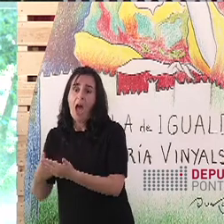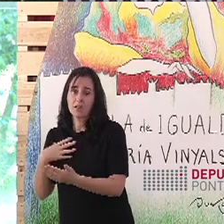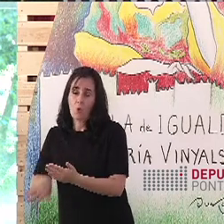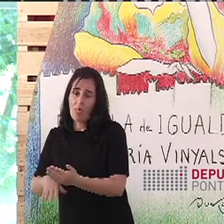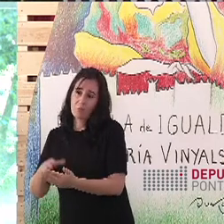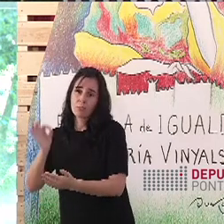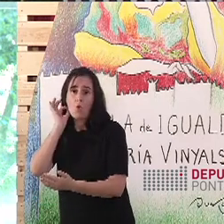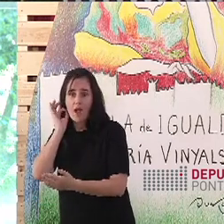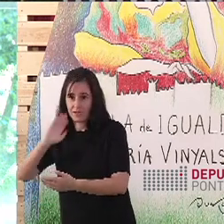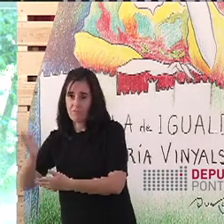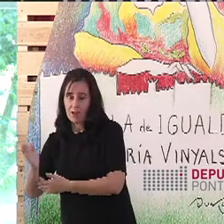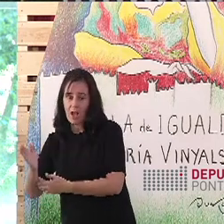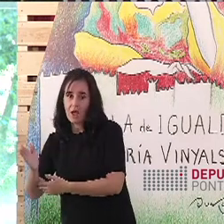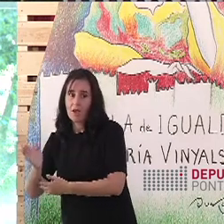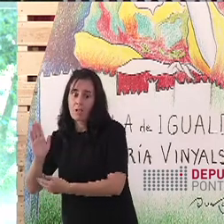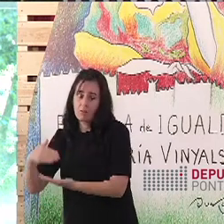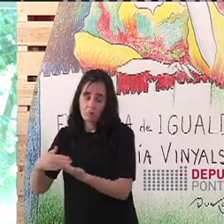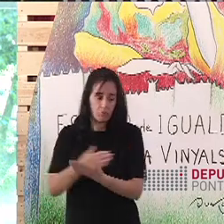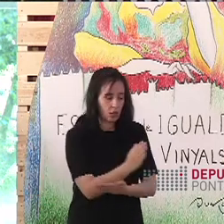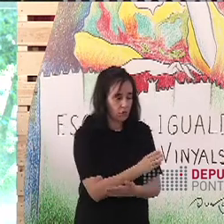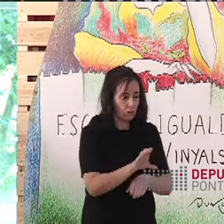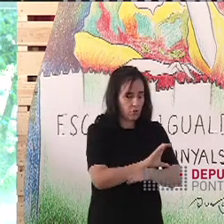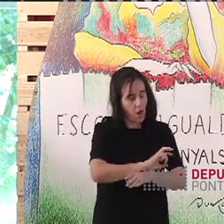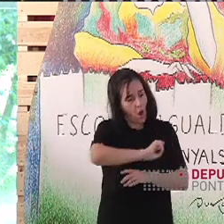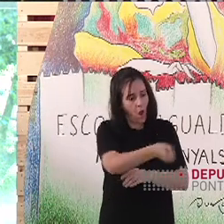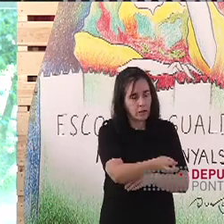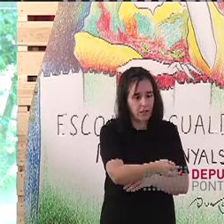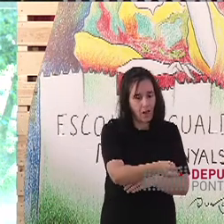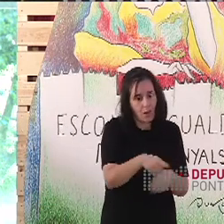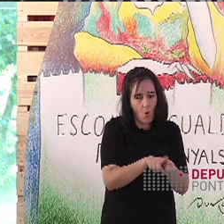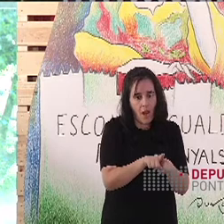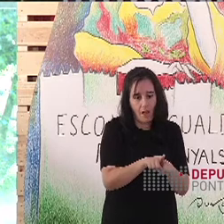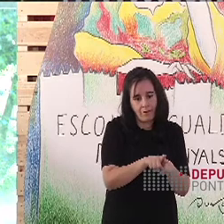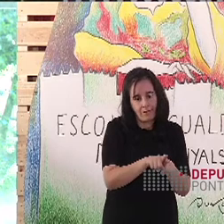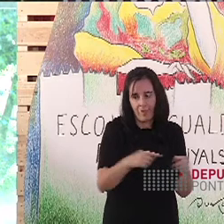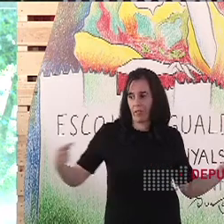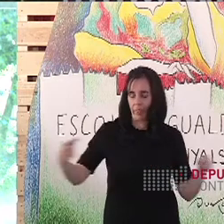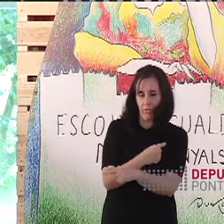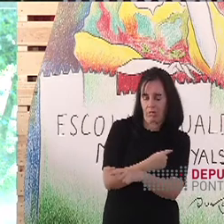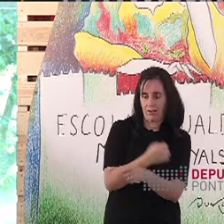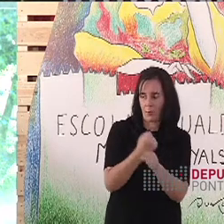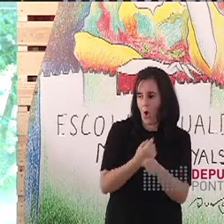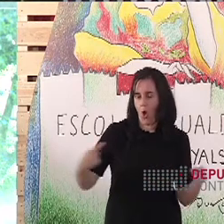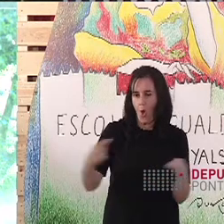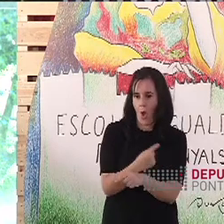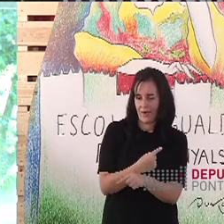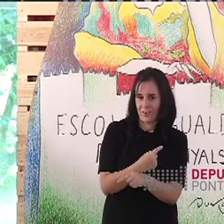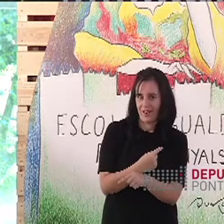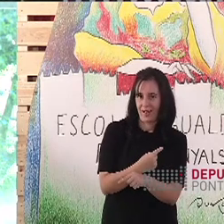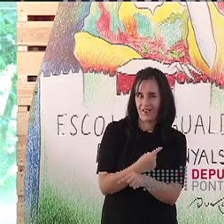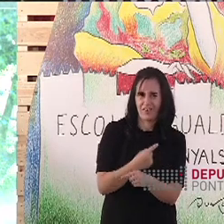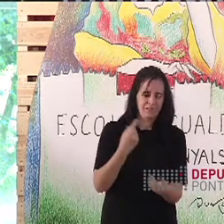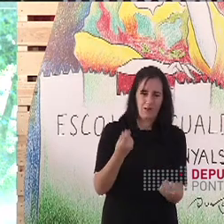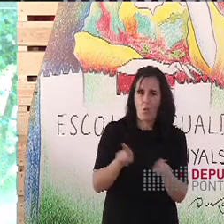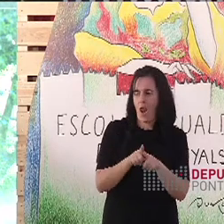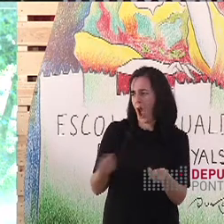en situación de prostitución, e por outro, se estaba poñendo panos quentes, vamos, vendas a unha situación para poder corresir algo